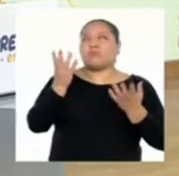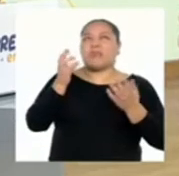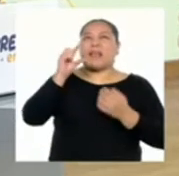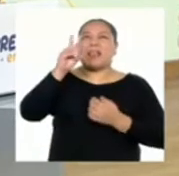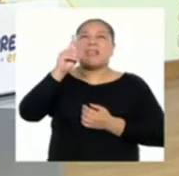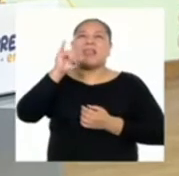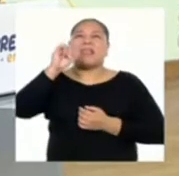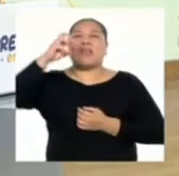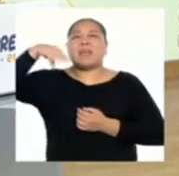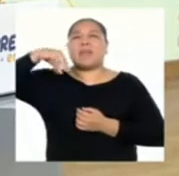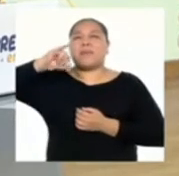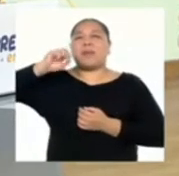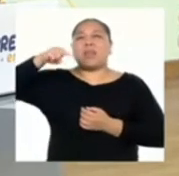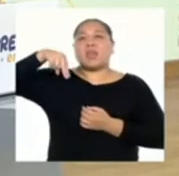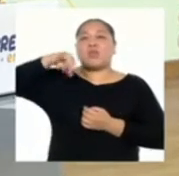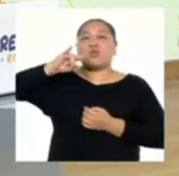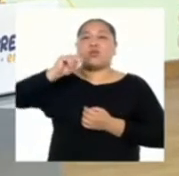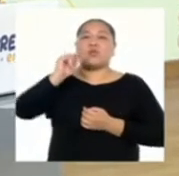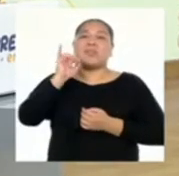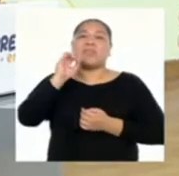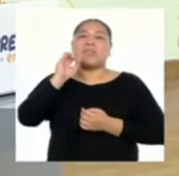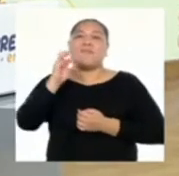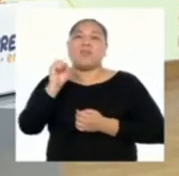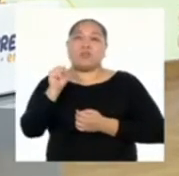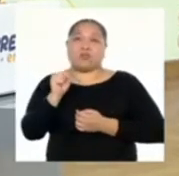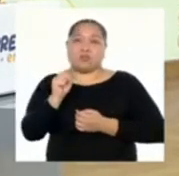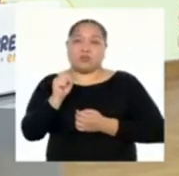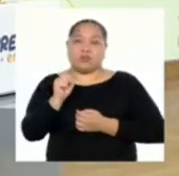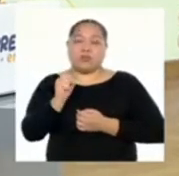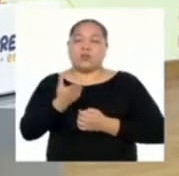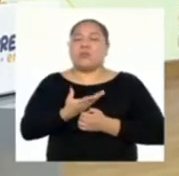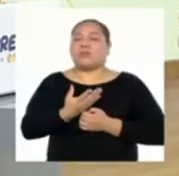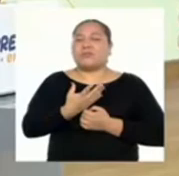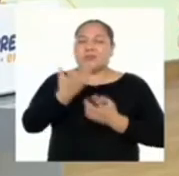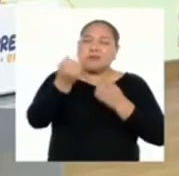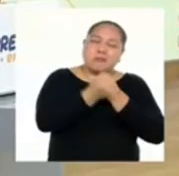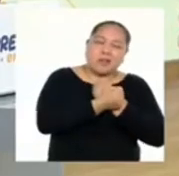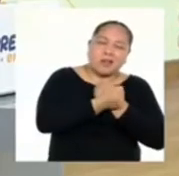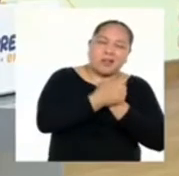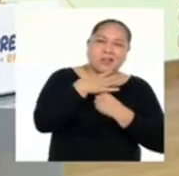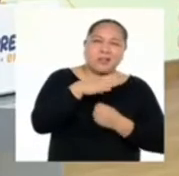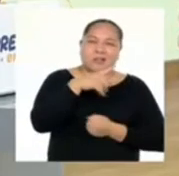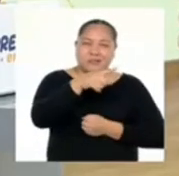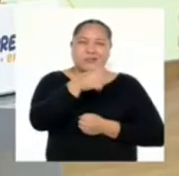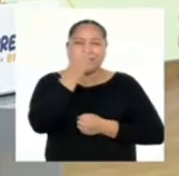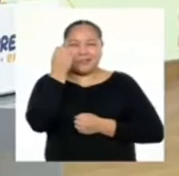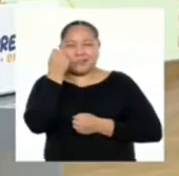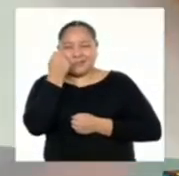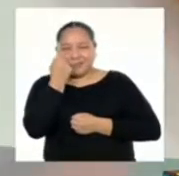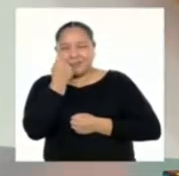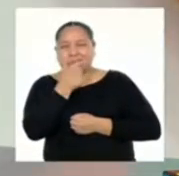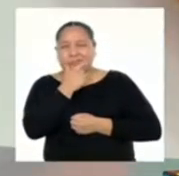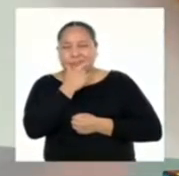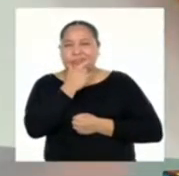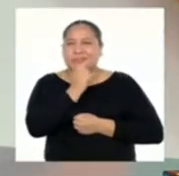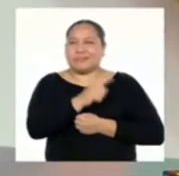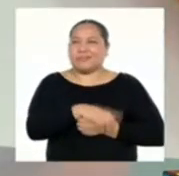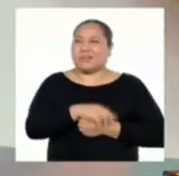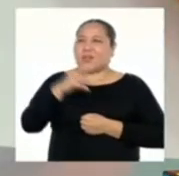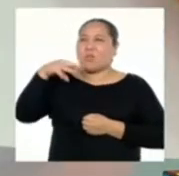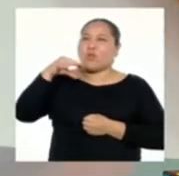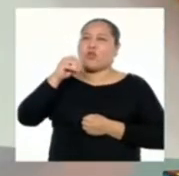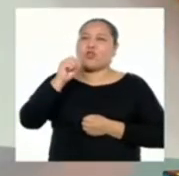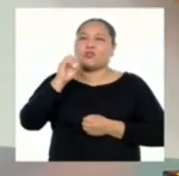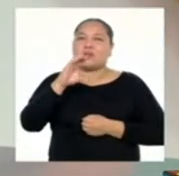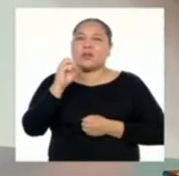peruanos hablamos mucho así. Es cierto, es una forma de hablar con cariño de las cosas. Muy mosca de tu parte, Rebot.